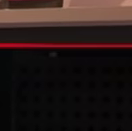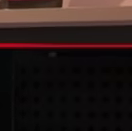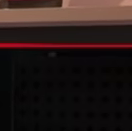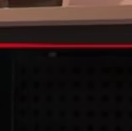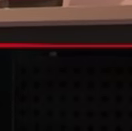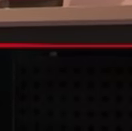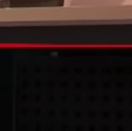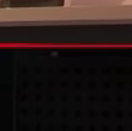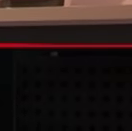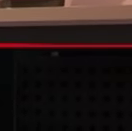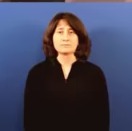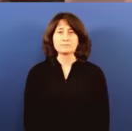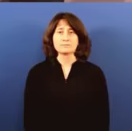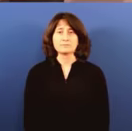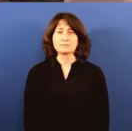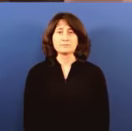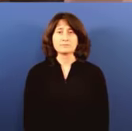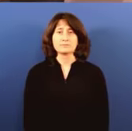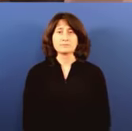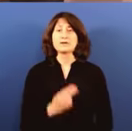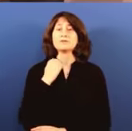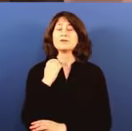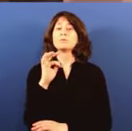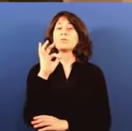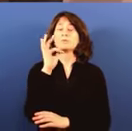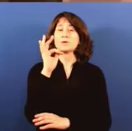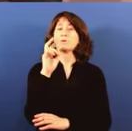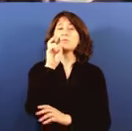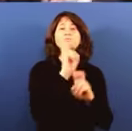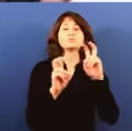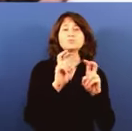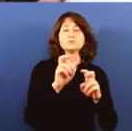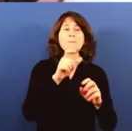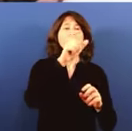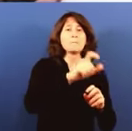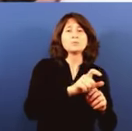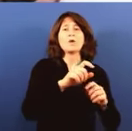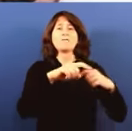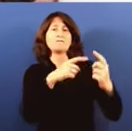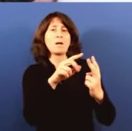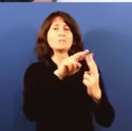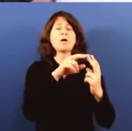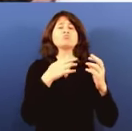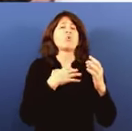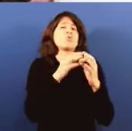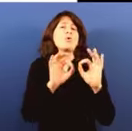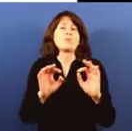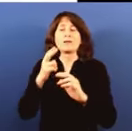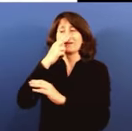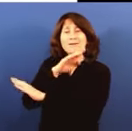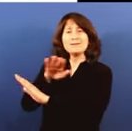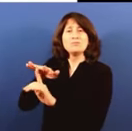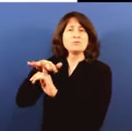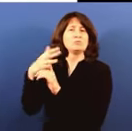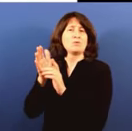El Departamento de Acción Social ha puesto en marcha una nueva campaña de acogimiento familiar para captar familias solidarias dispuestas a acoger